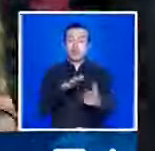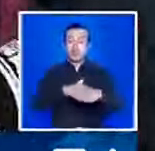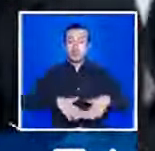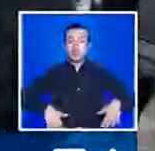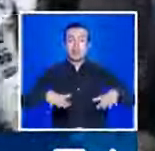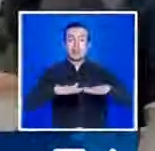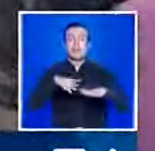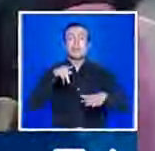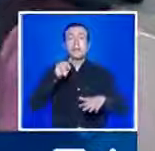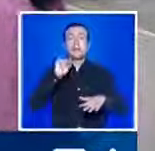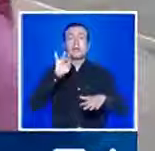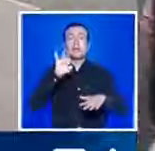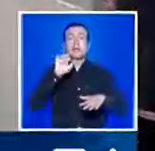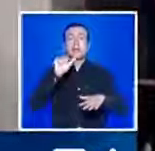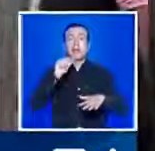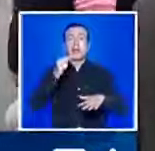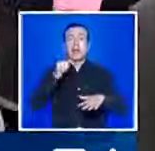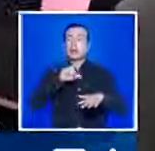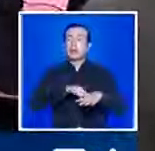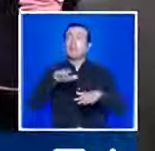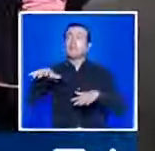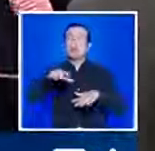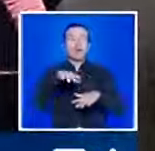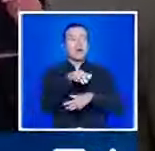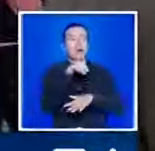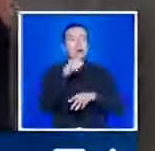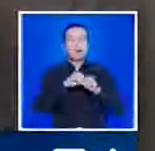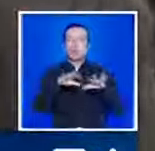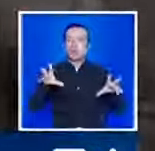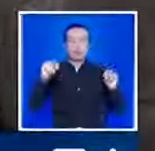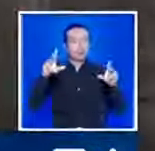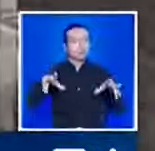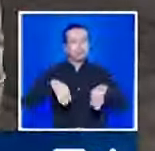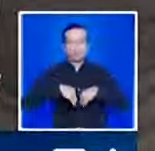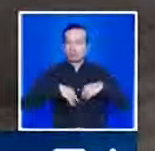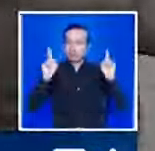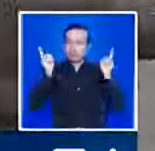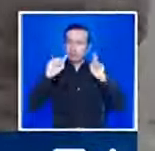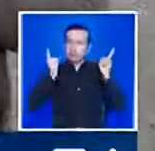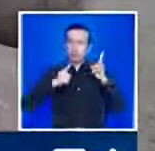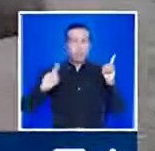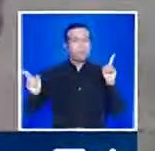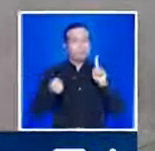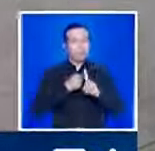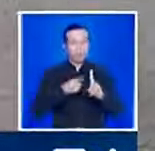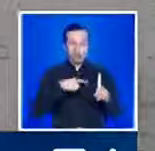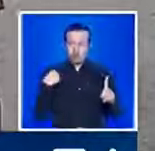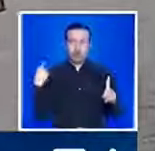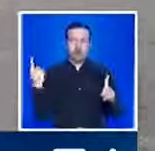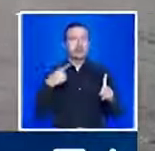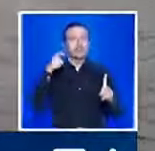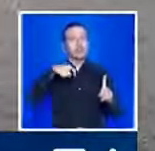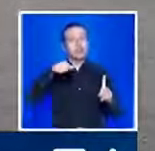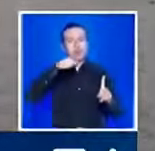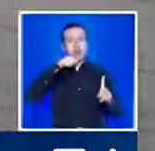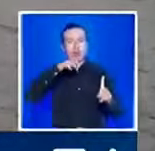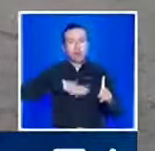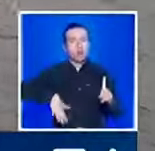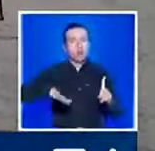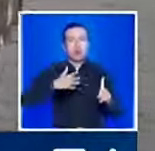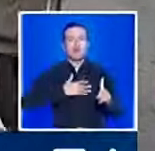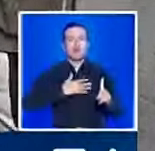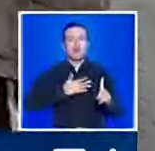Pinta para 2 parroquias aledañas y no vamos a permitir si no nos solucionan el tema de agua. Queremos que Pinta sea la fuente